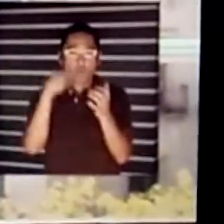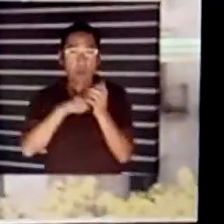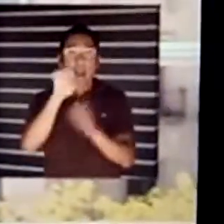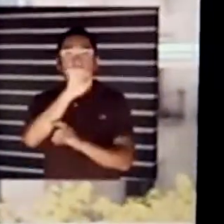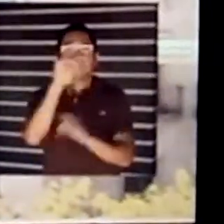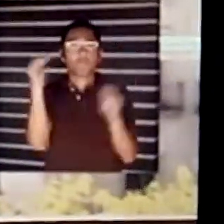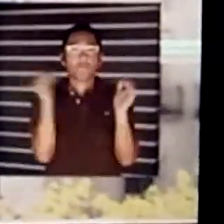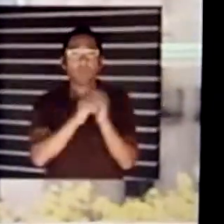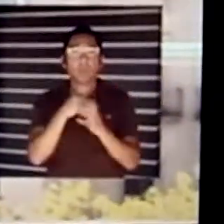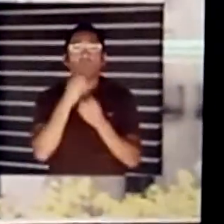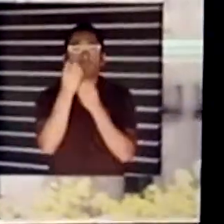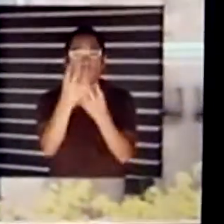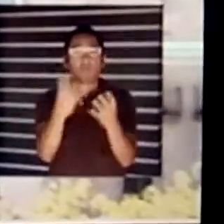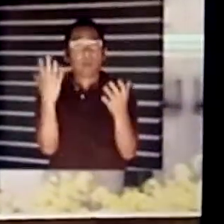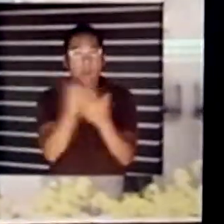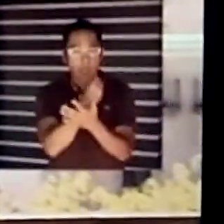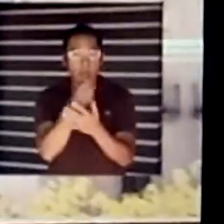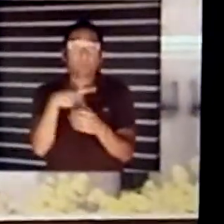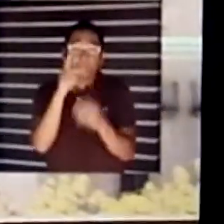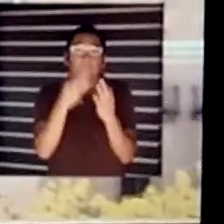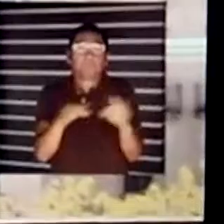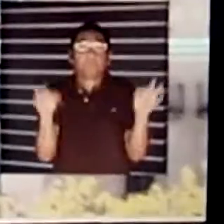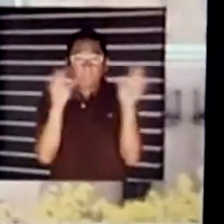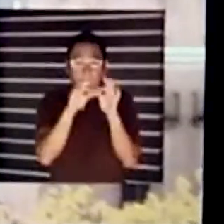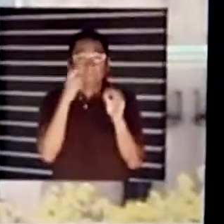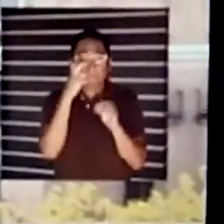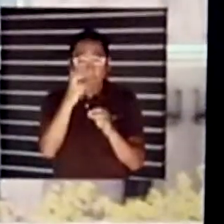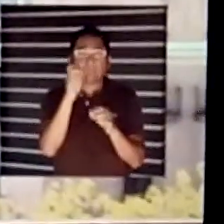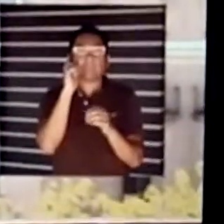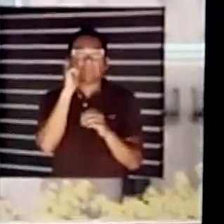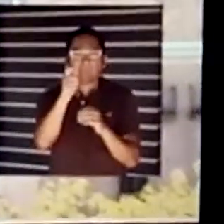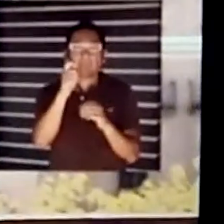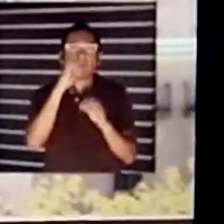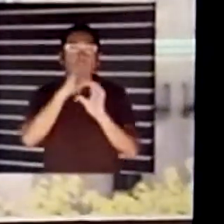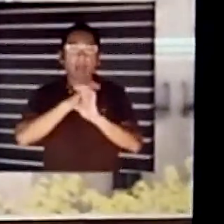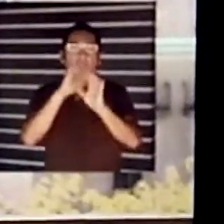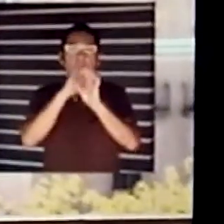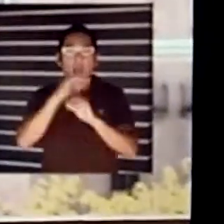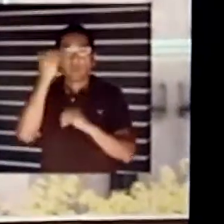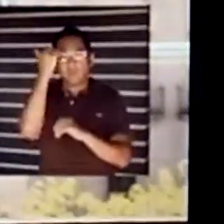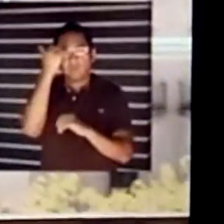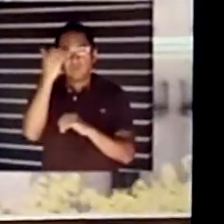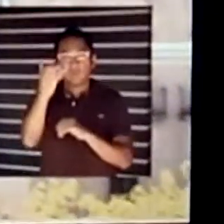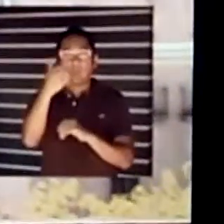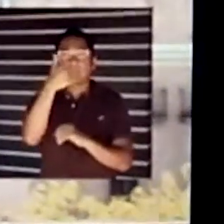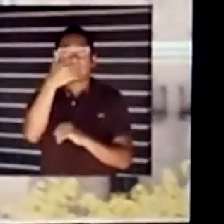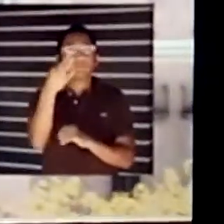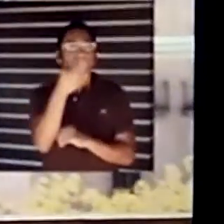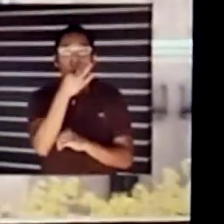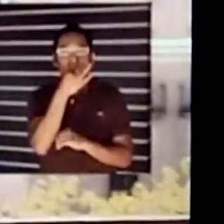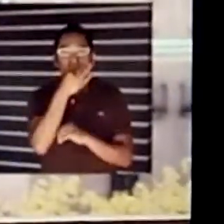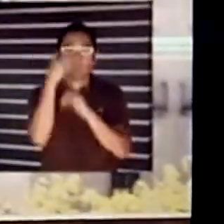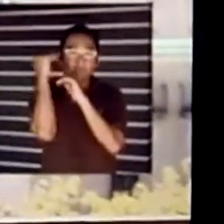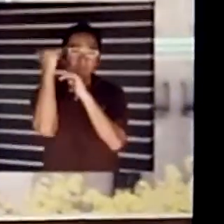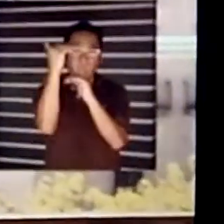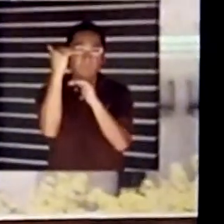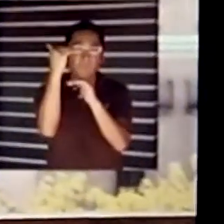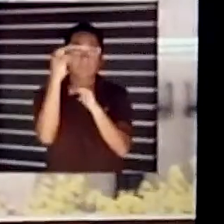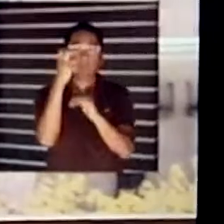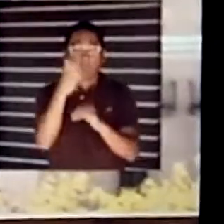100 mil pesos y bueno, cabe destacar que esta obra debe tener máximo una duración de 6 minutos y precisamente